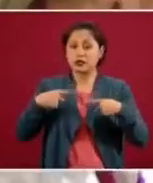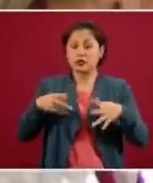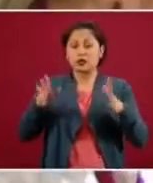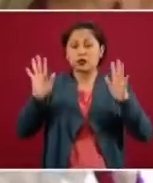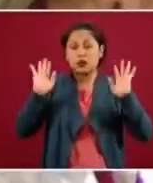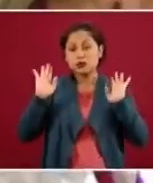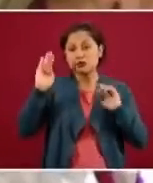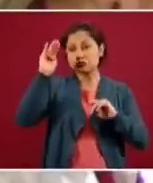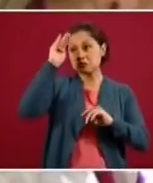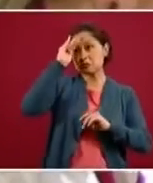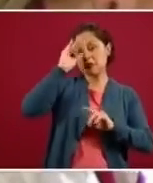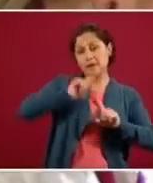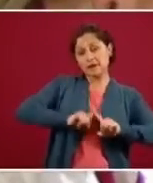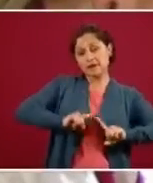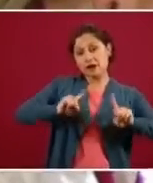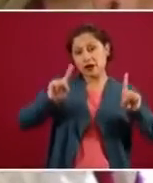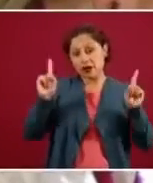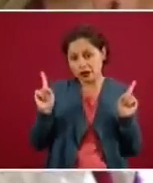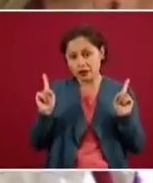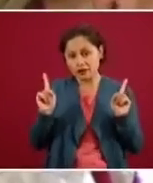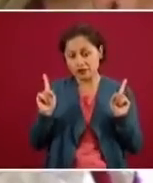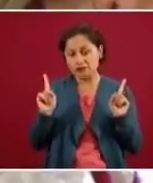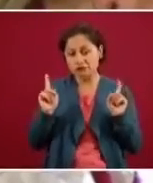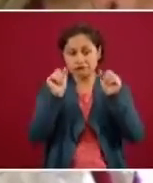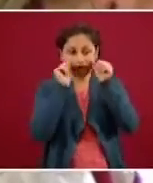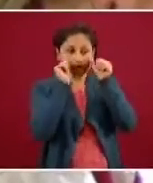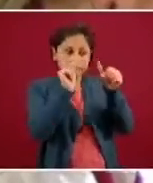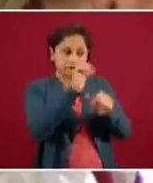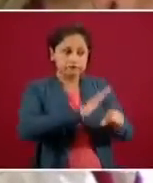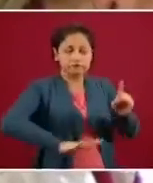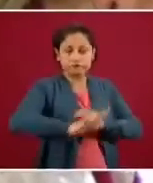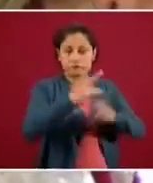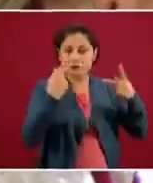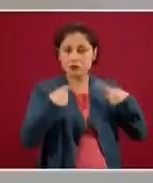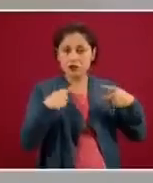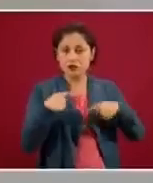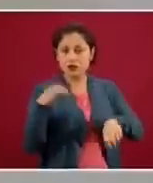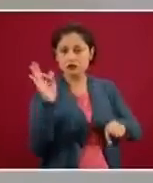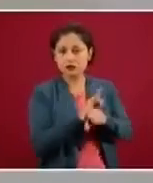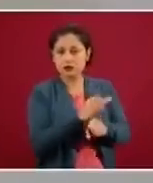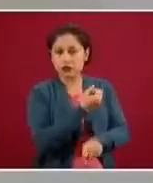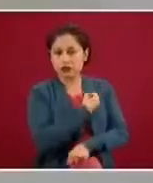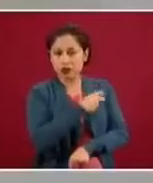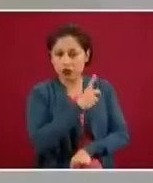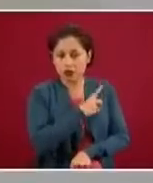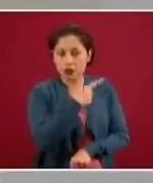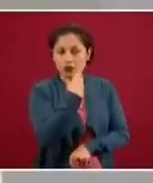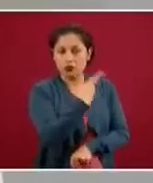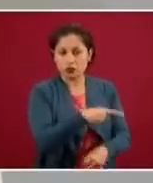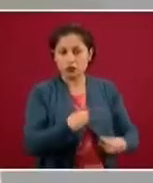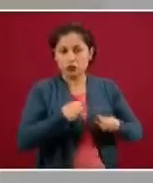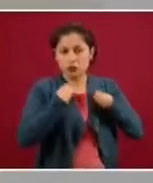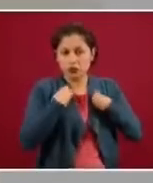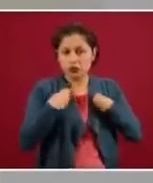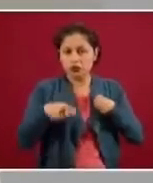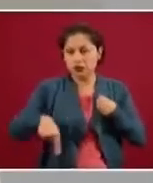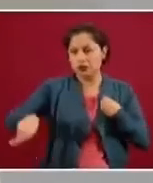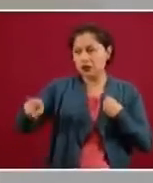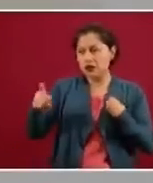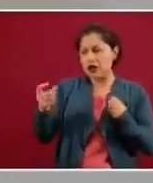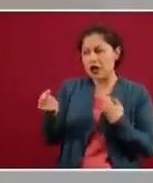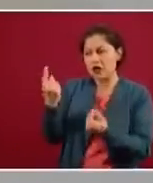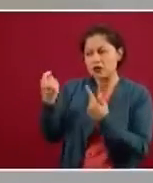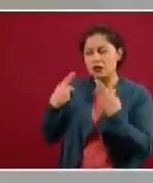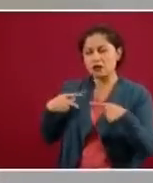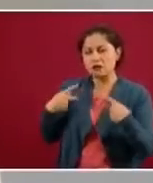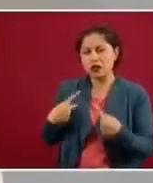del bienestar de las y los mexicanos, tienen necesidad de obstinarse en una agenda particular